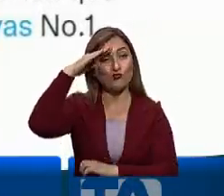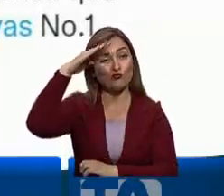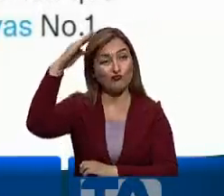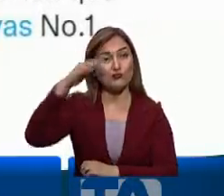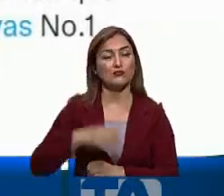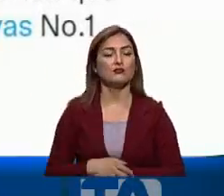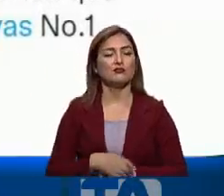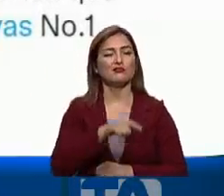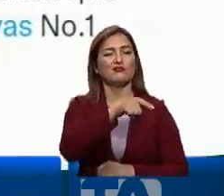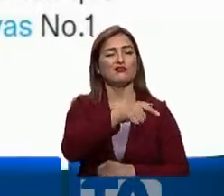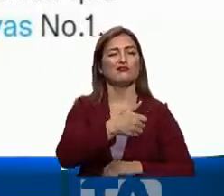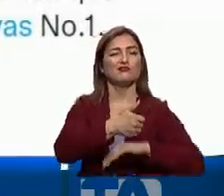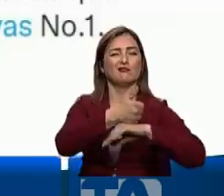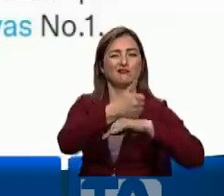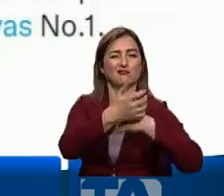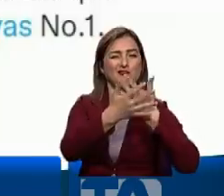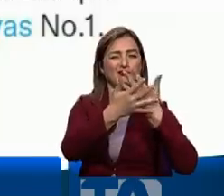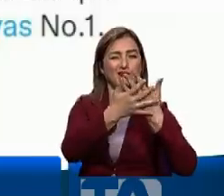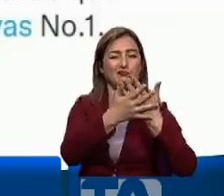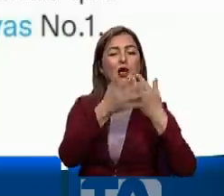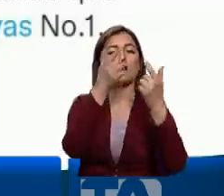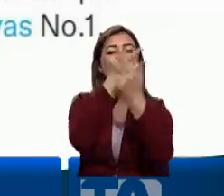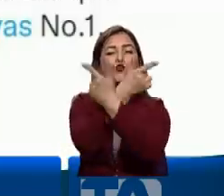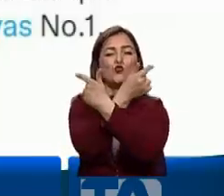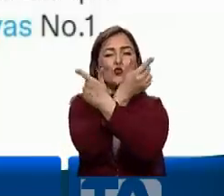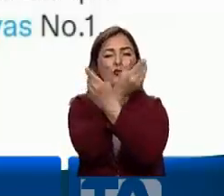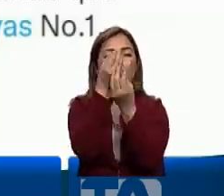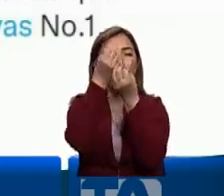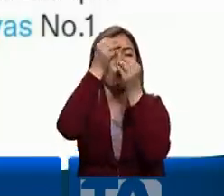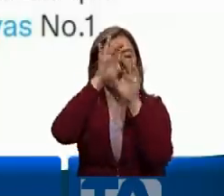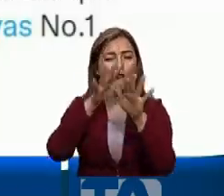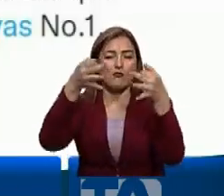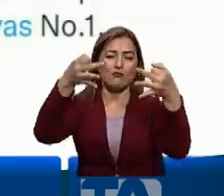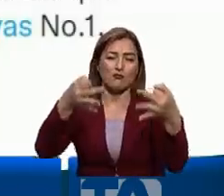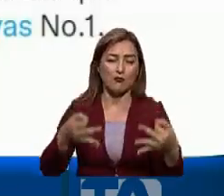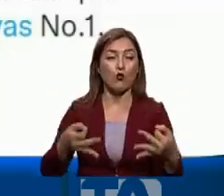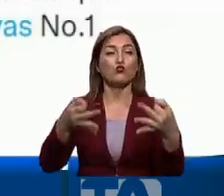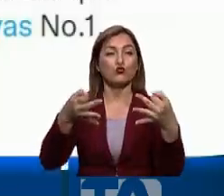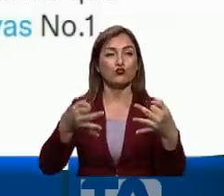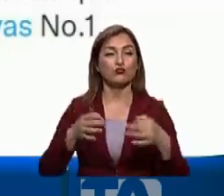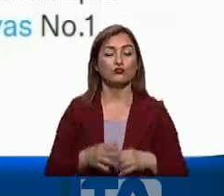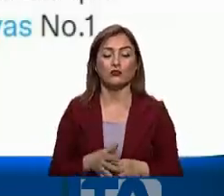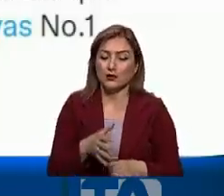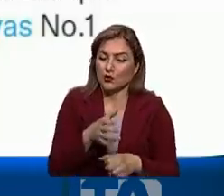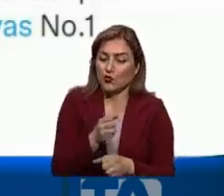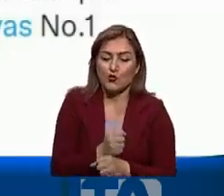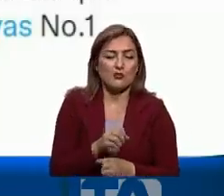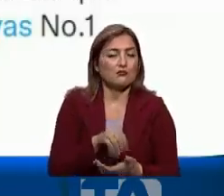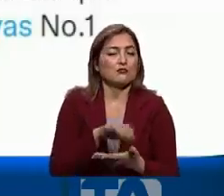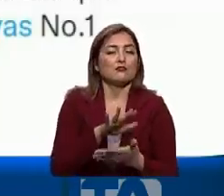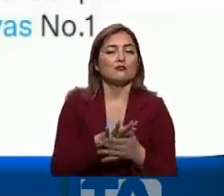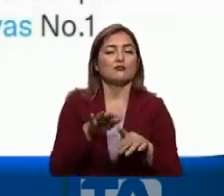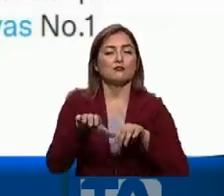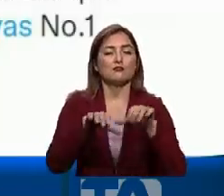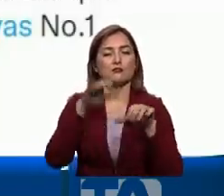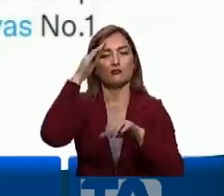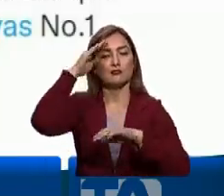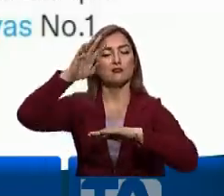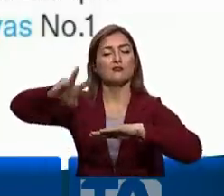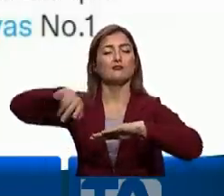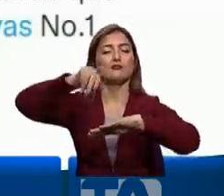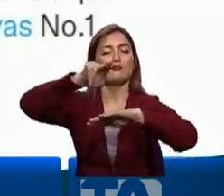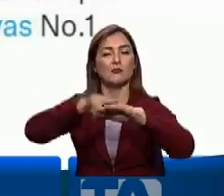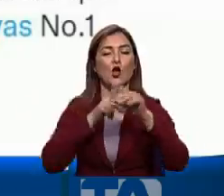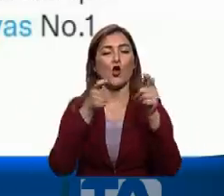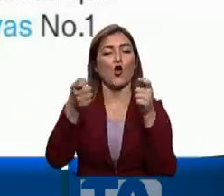Integral de Personas Adultas Privadas de Libertad, vía Twitter, ya había confirmado que estaban activados los protocolos de seguridad en coordinación con la Policía